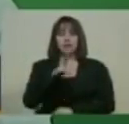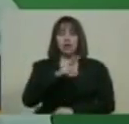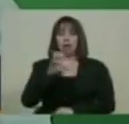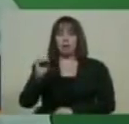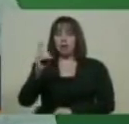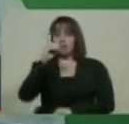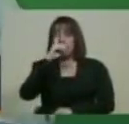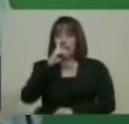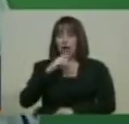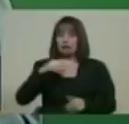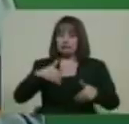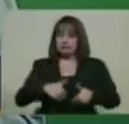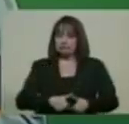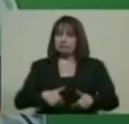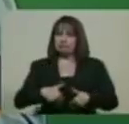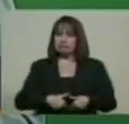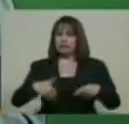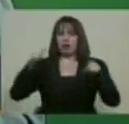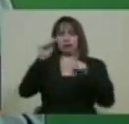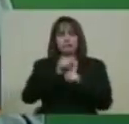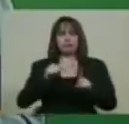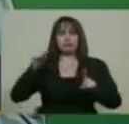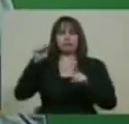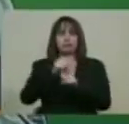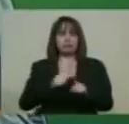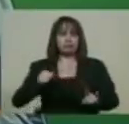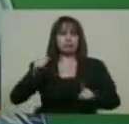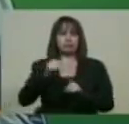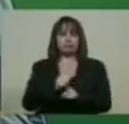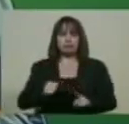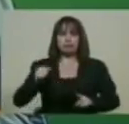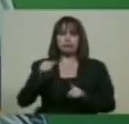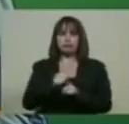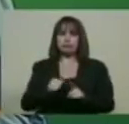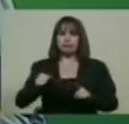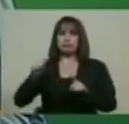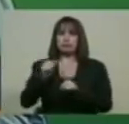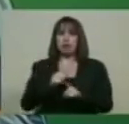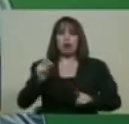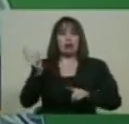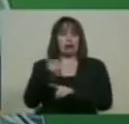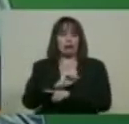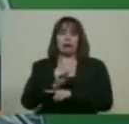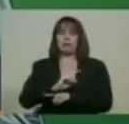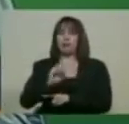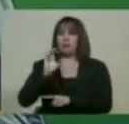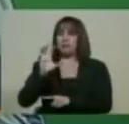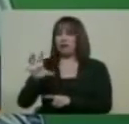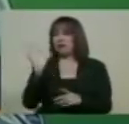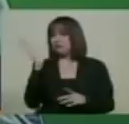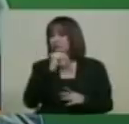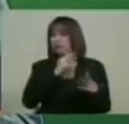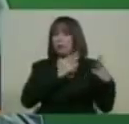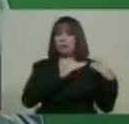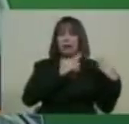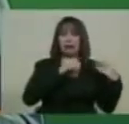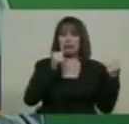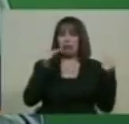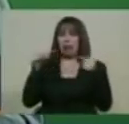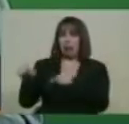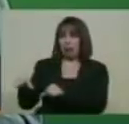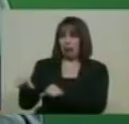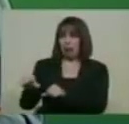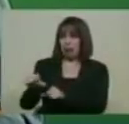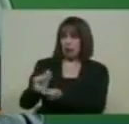años acelerados, que pasamos del país huérfano sin esperanza a